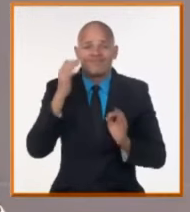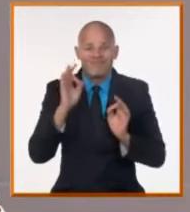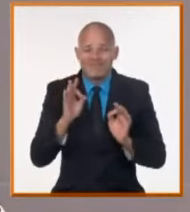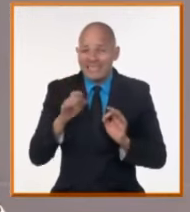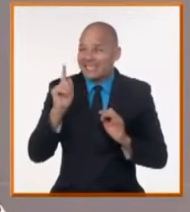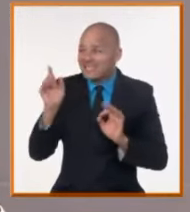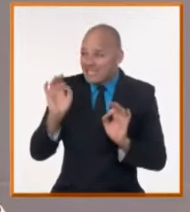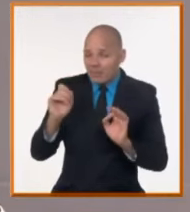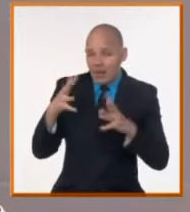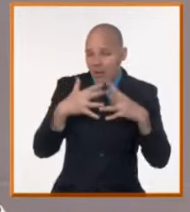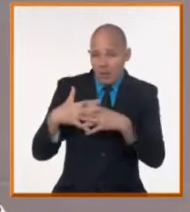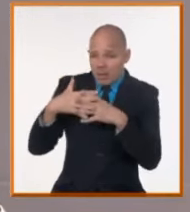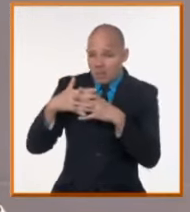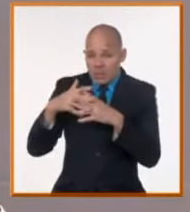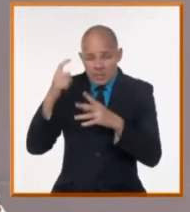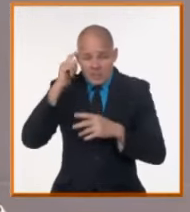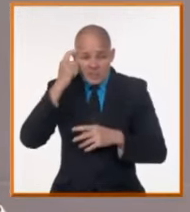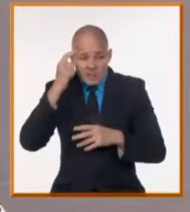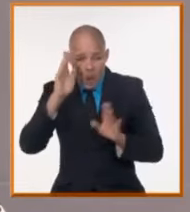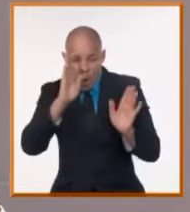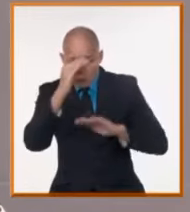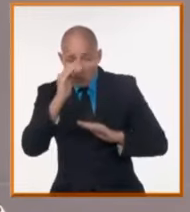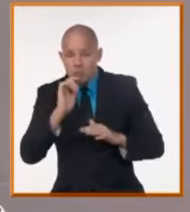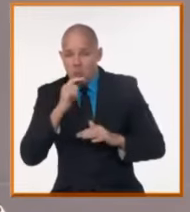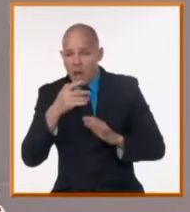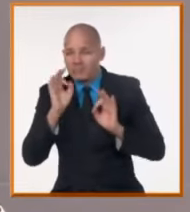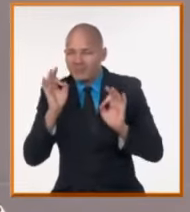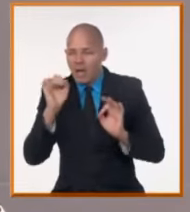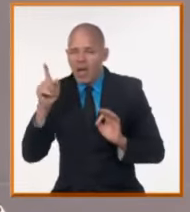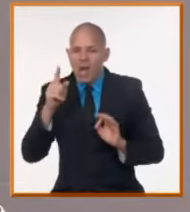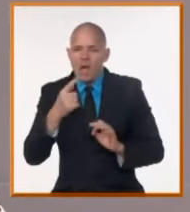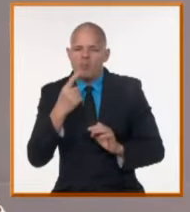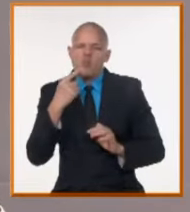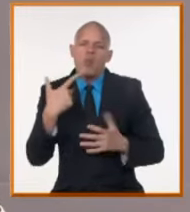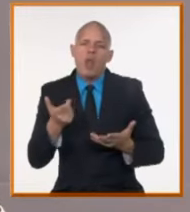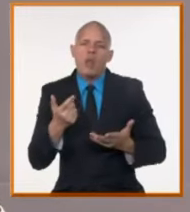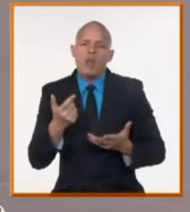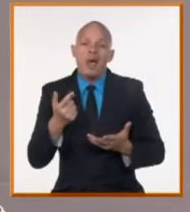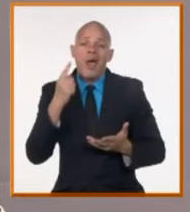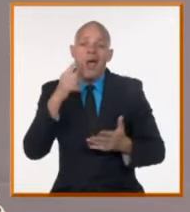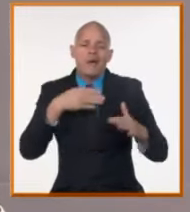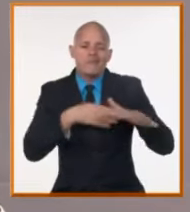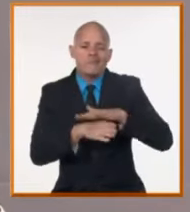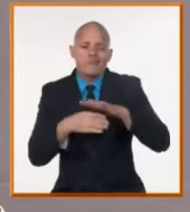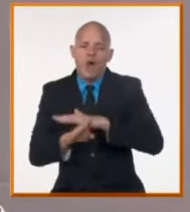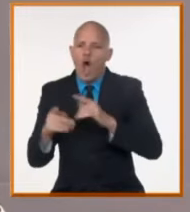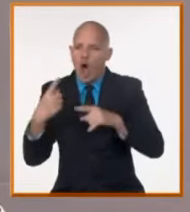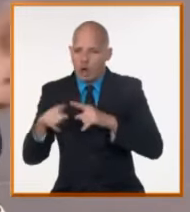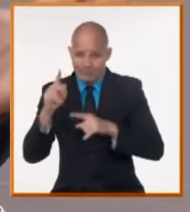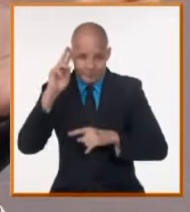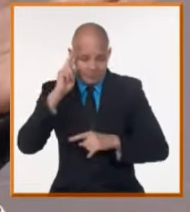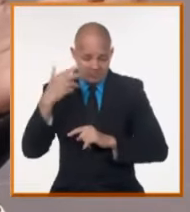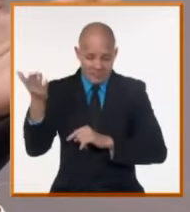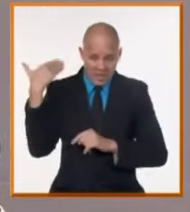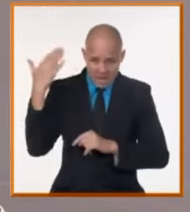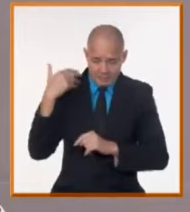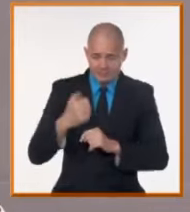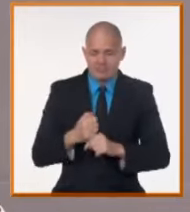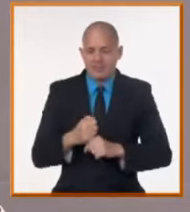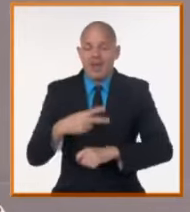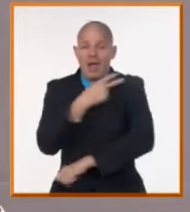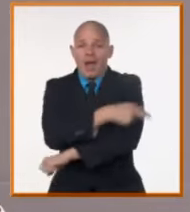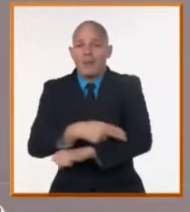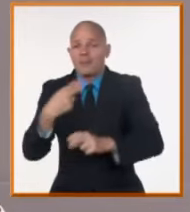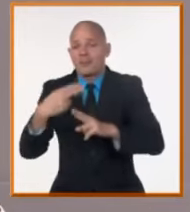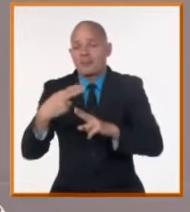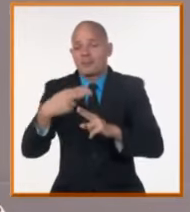intereses auténticos, autóctonos de nuestra América. La invasión militar a la isla de Granada, se